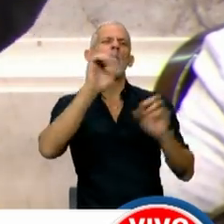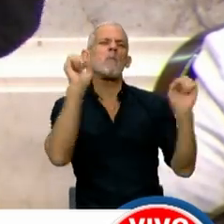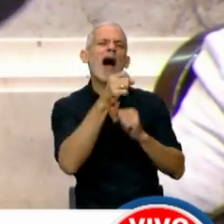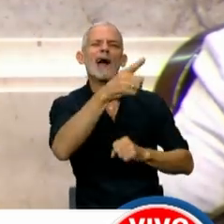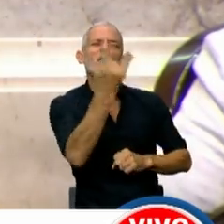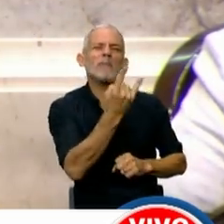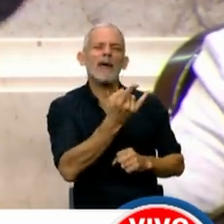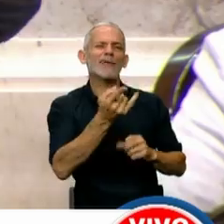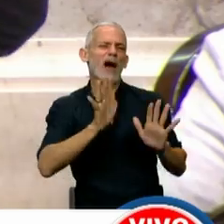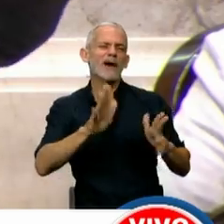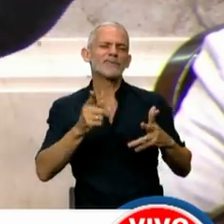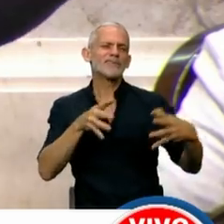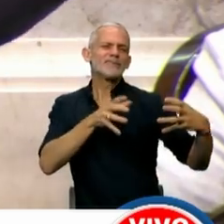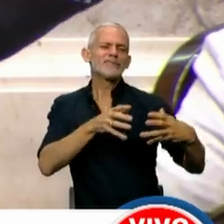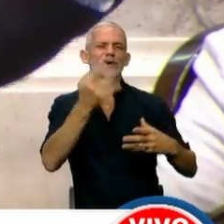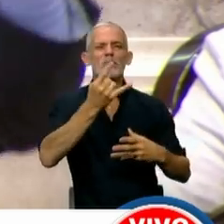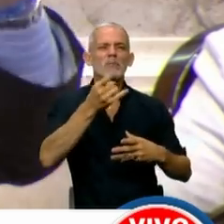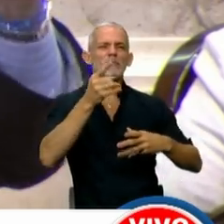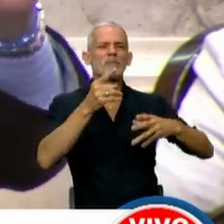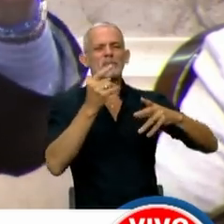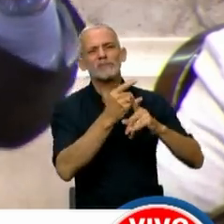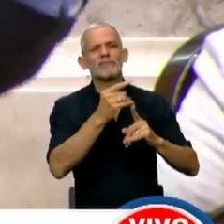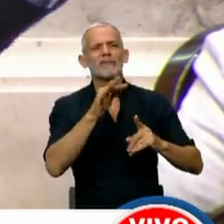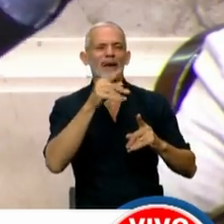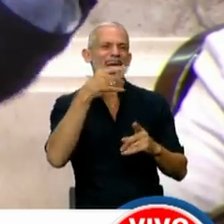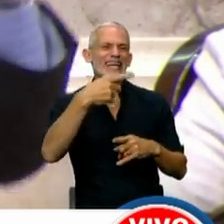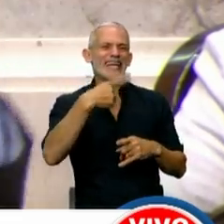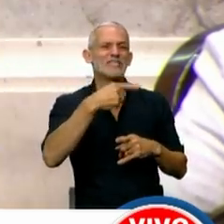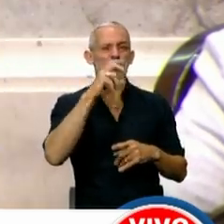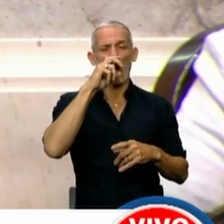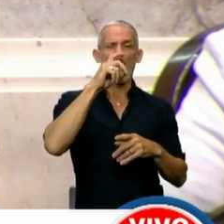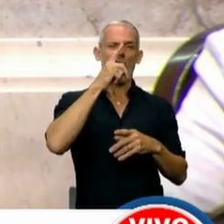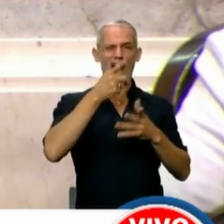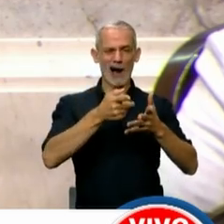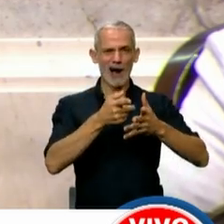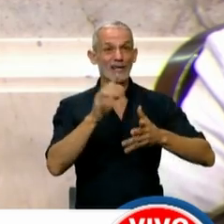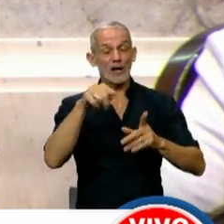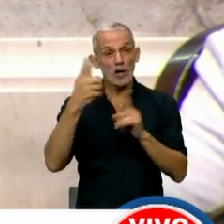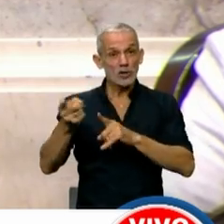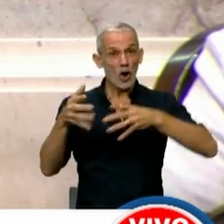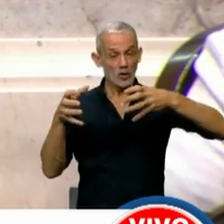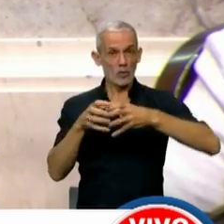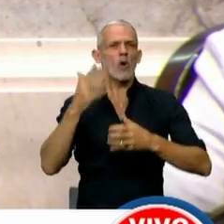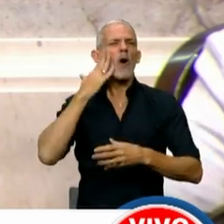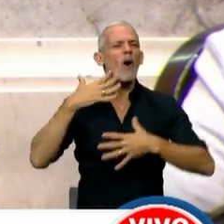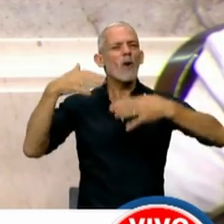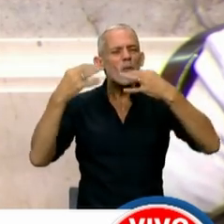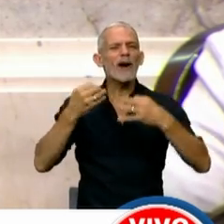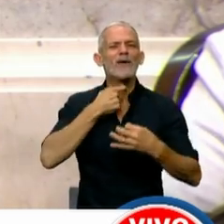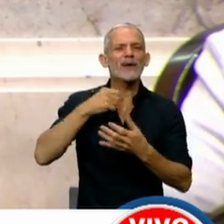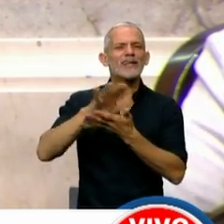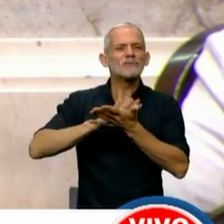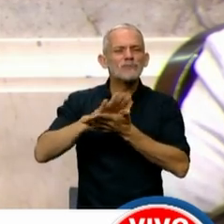miente que permanente que es soberbio y hay otro sector bueno que intenta solucionar